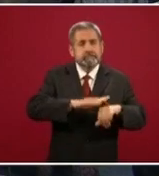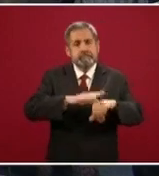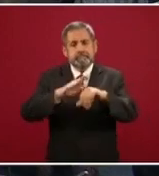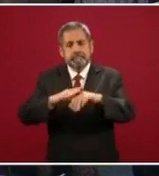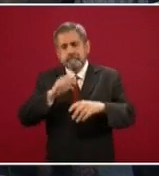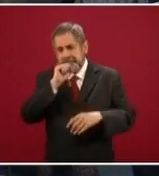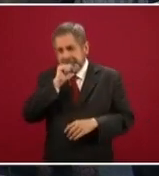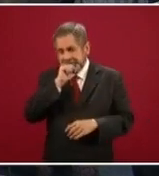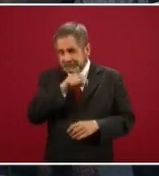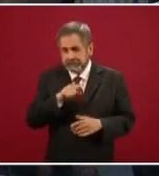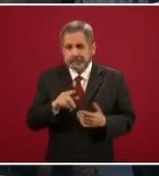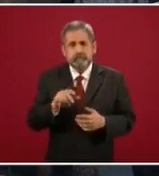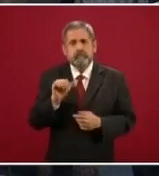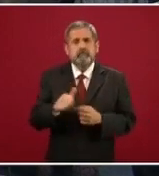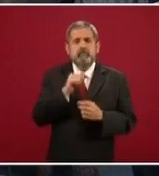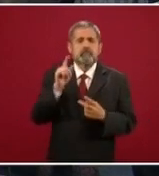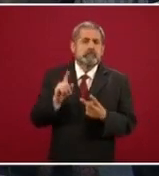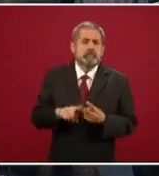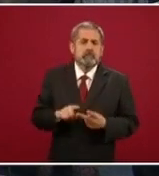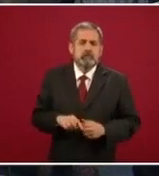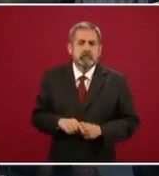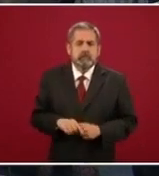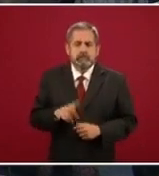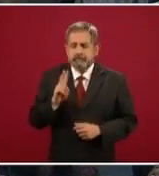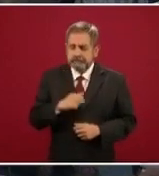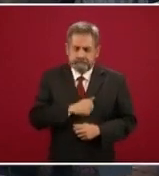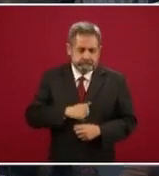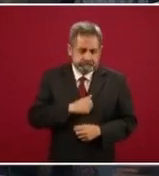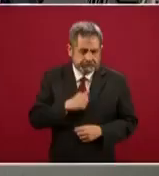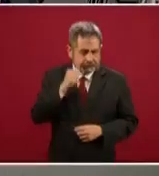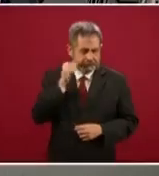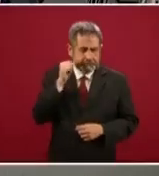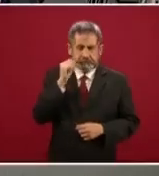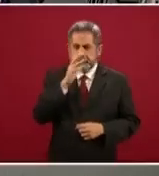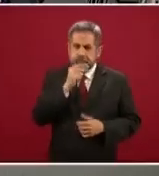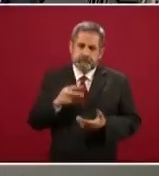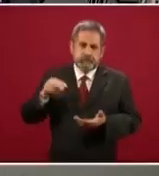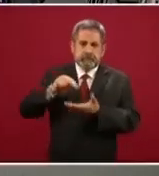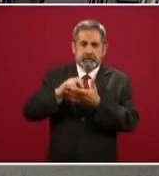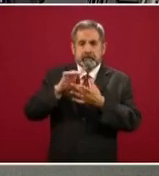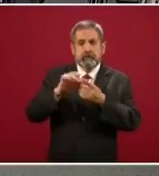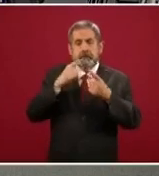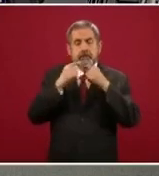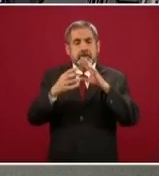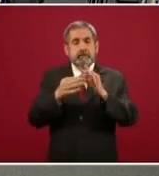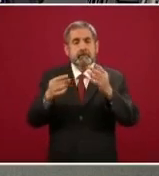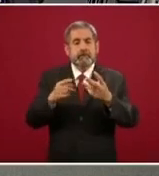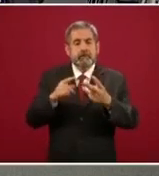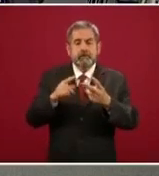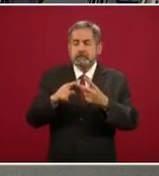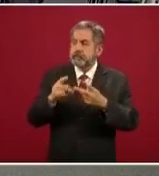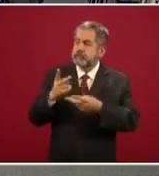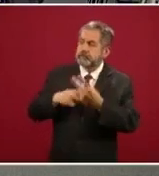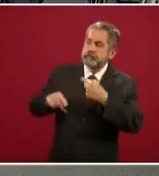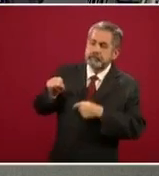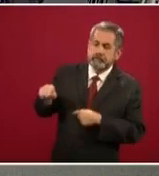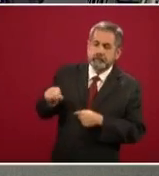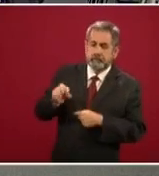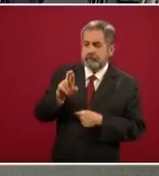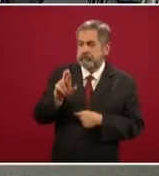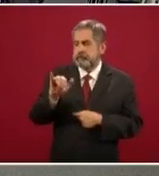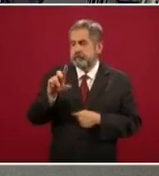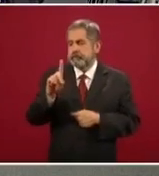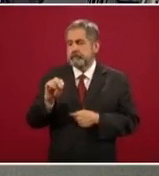Y la otra es, desgraciadamente ayer no pude tomar la palabra, que vino